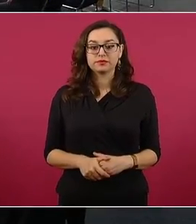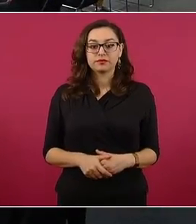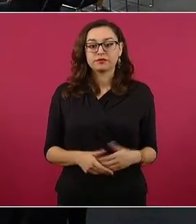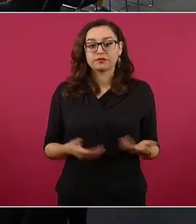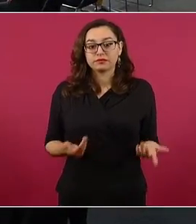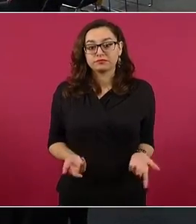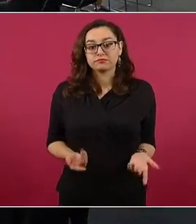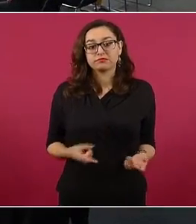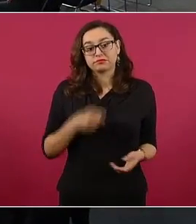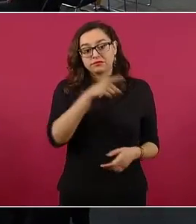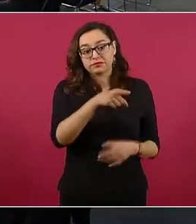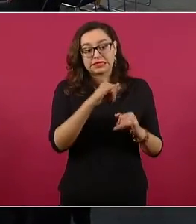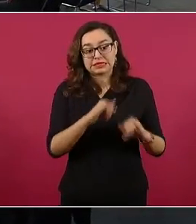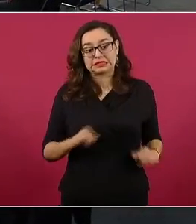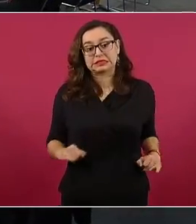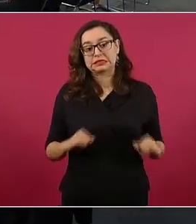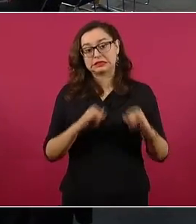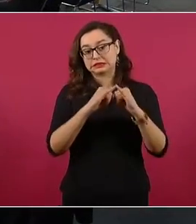organismo autónomo,